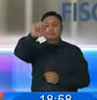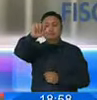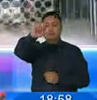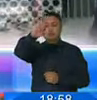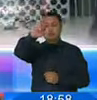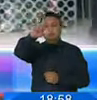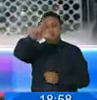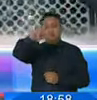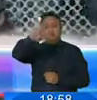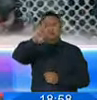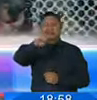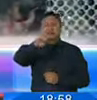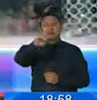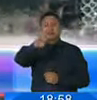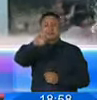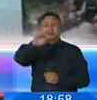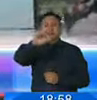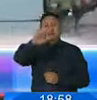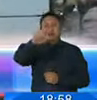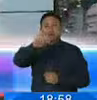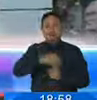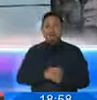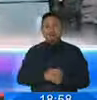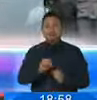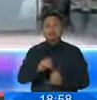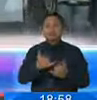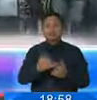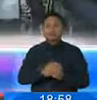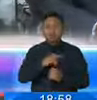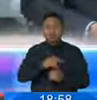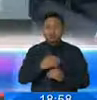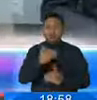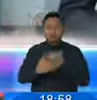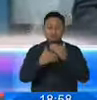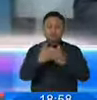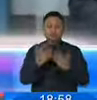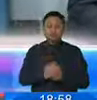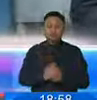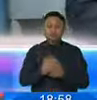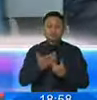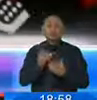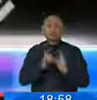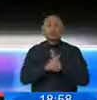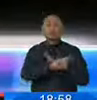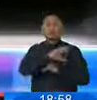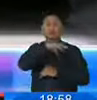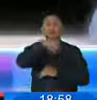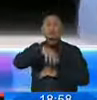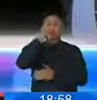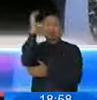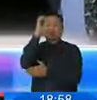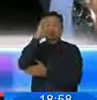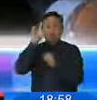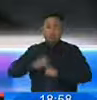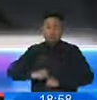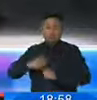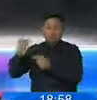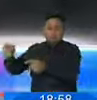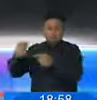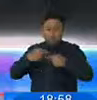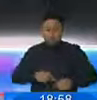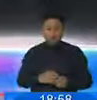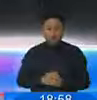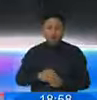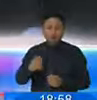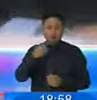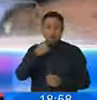F. Además, quiere que el proceso legal traspase fronteras, denunciando al Estado colombiano porque se permitió su deportación,